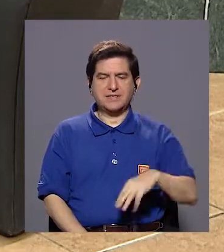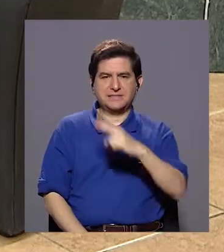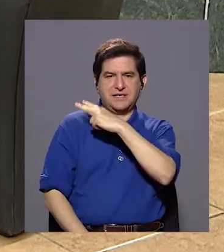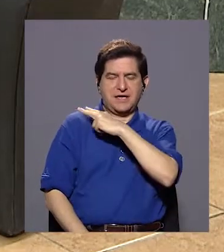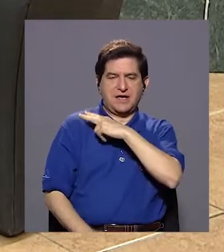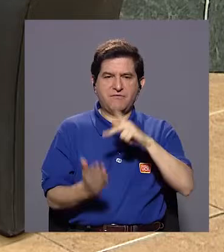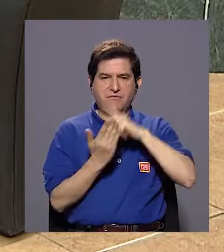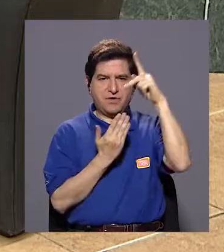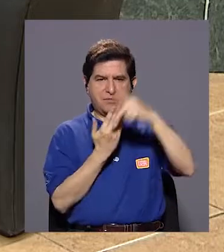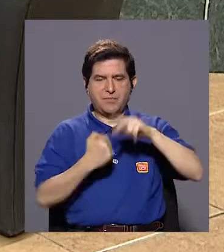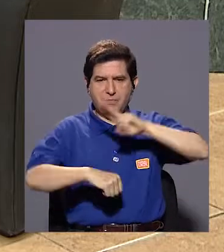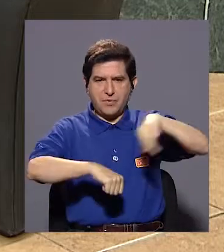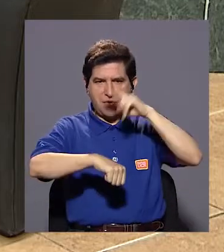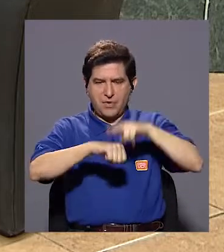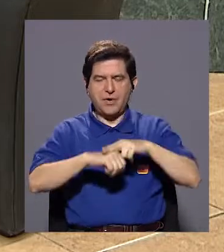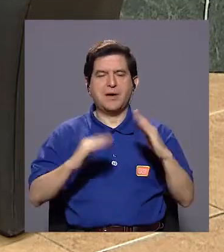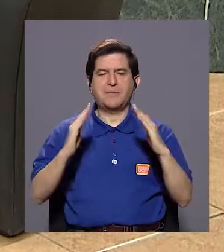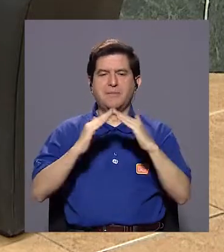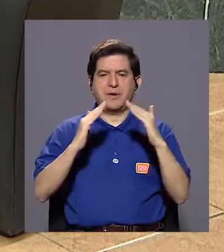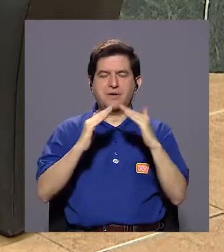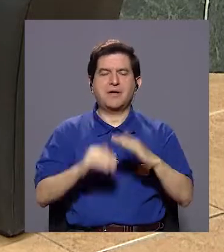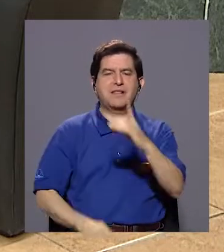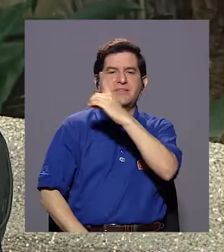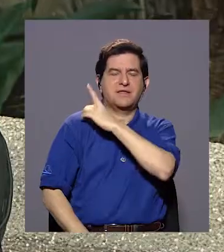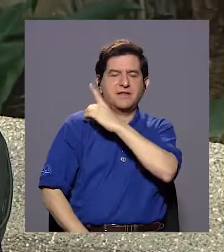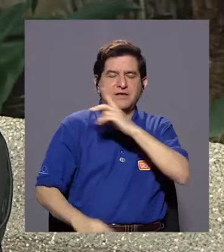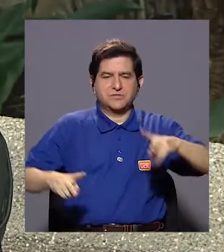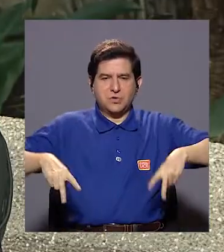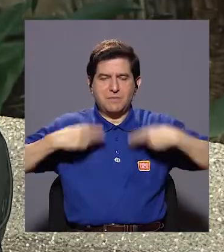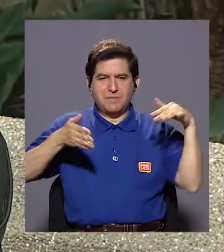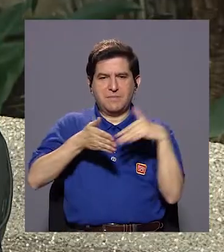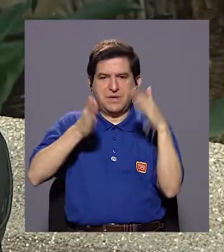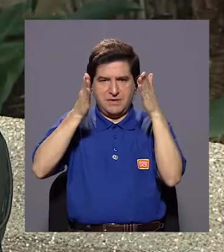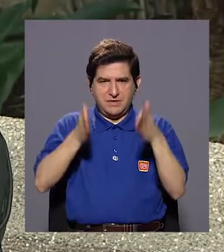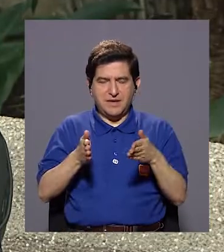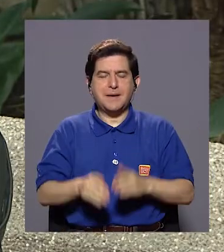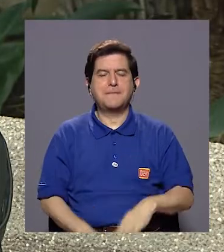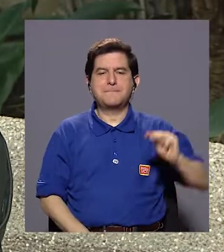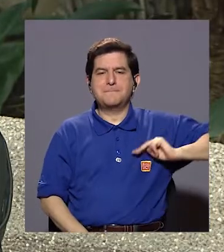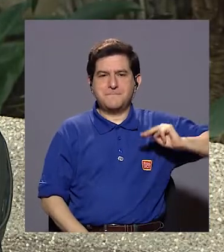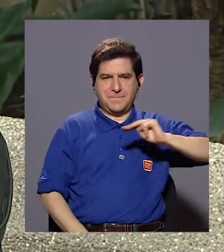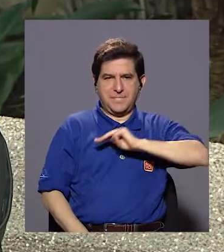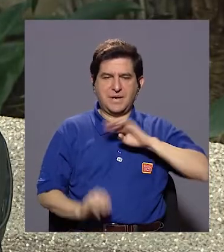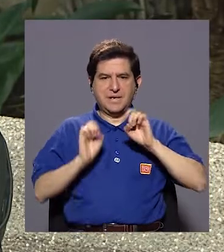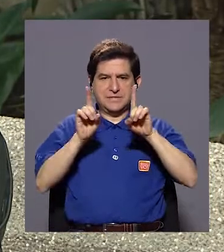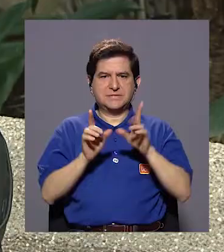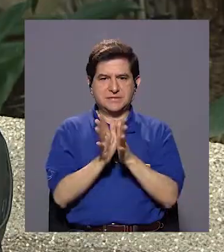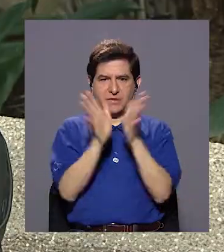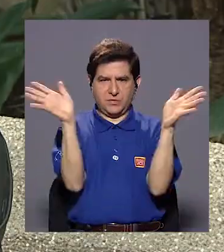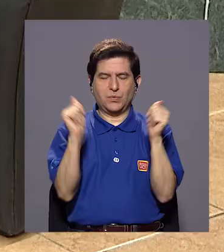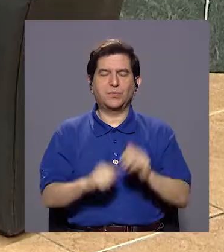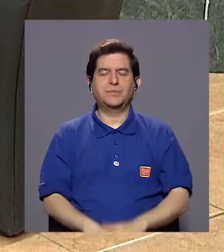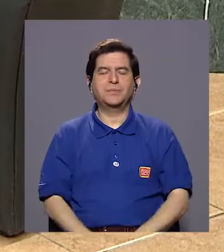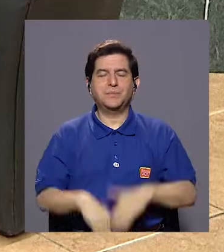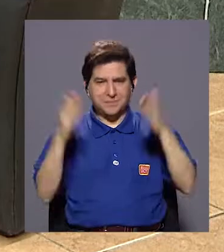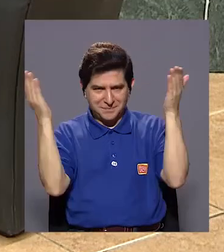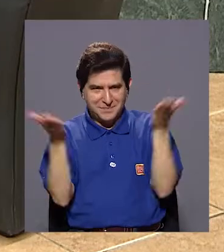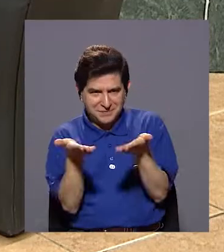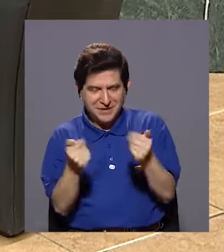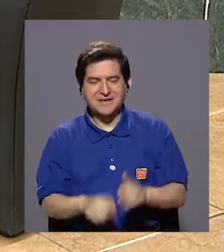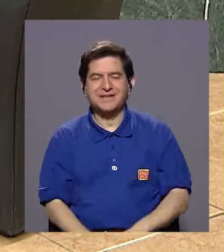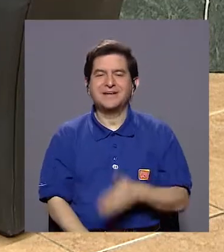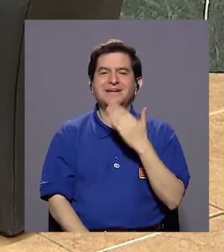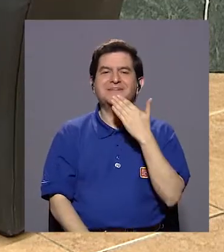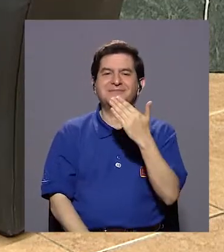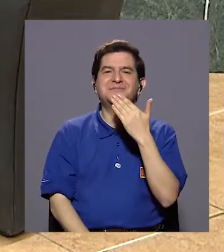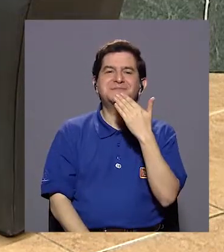jefe del Programa Nacional de Convivencia de la Dirección de Vida Estudiantil del Ministerio de Educación Pública. Bienvenida, Liliana.